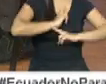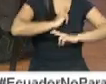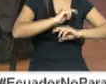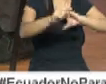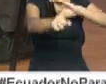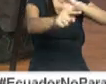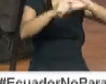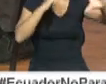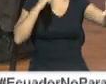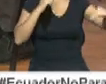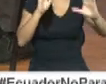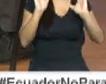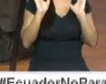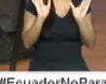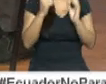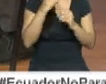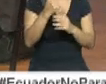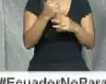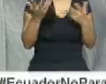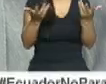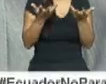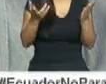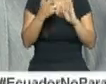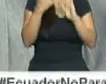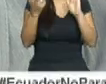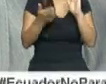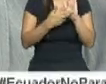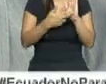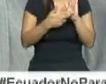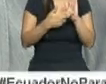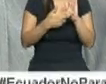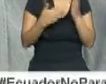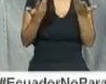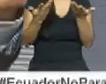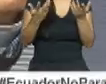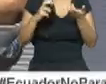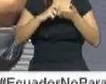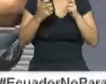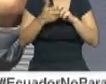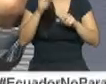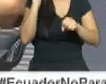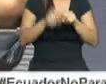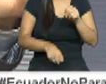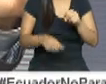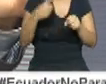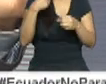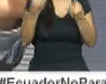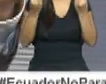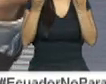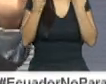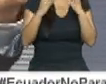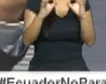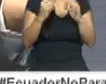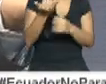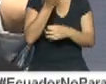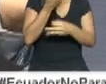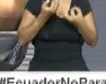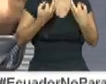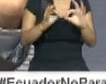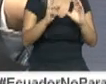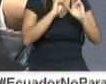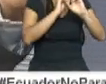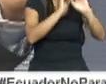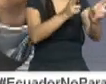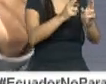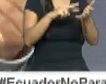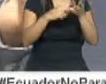qué reglamento disciplinario violó, ¿no? La manera como le responde. Sí, es una falta de respeto. Que sí recibe el presidente